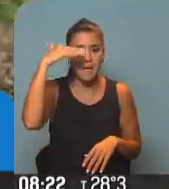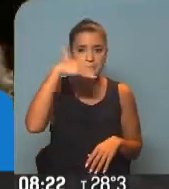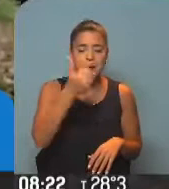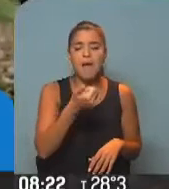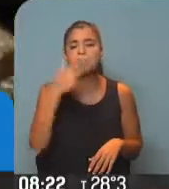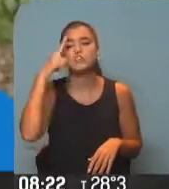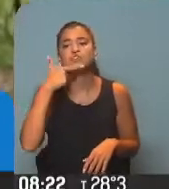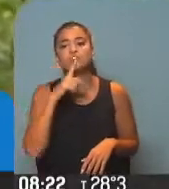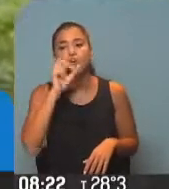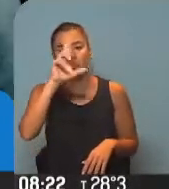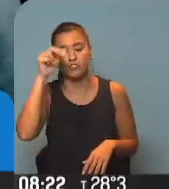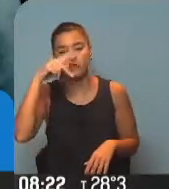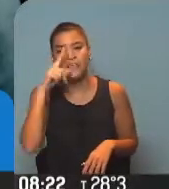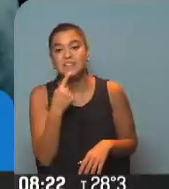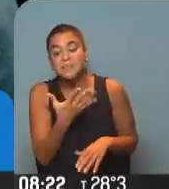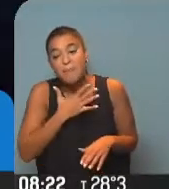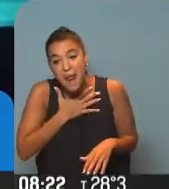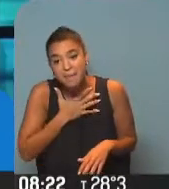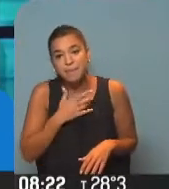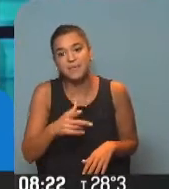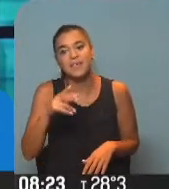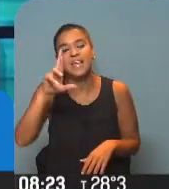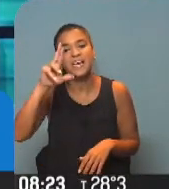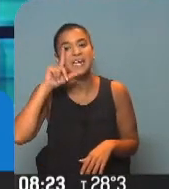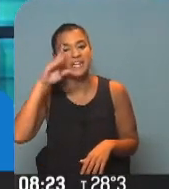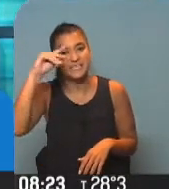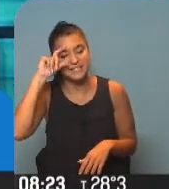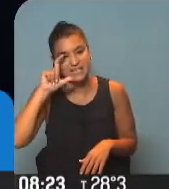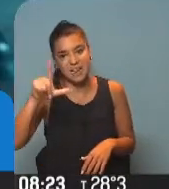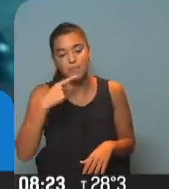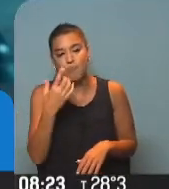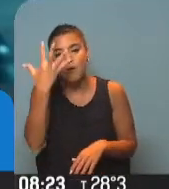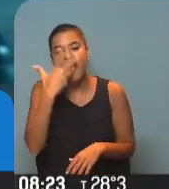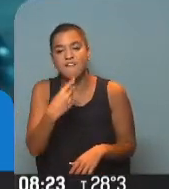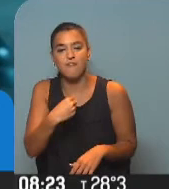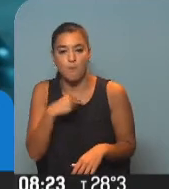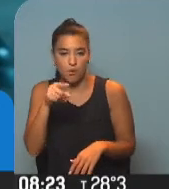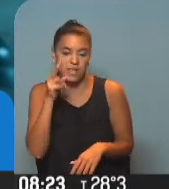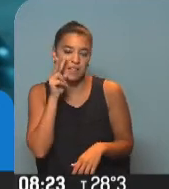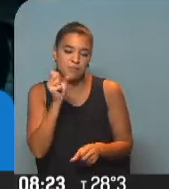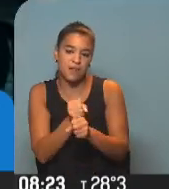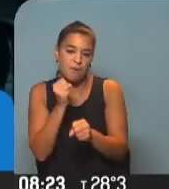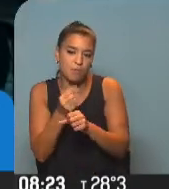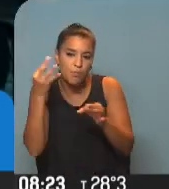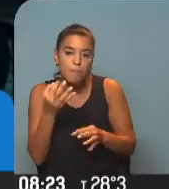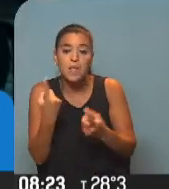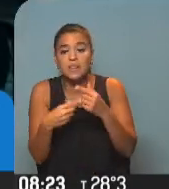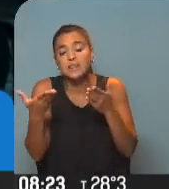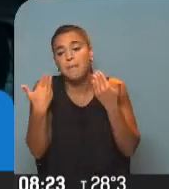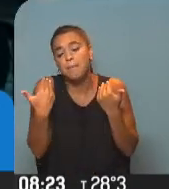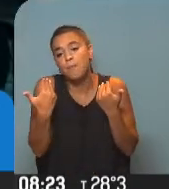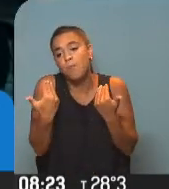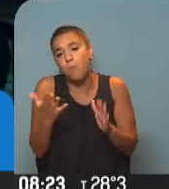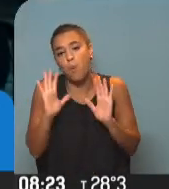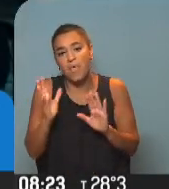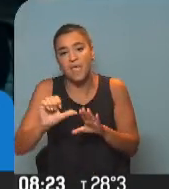Weisz. Para mí debería ser para Rachel Weisz por su gran trabajo en La Favorita, imágenes que estabas viendo, pero también tienen posibilidades Amy Adams